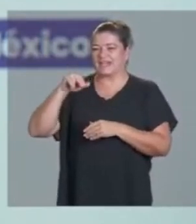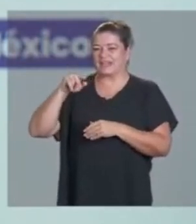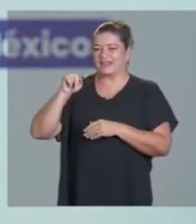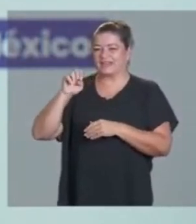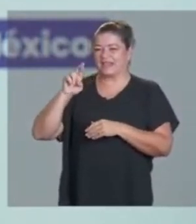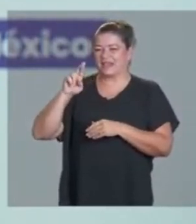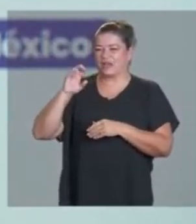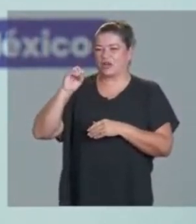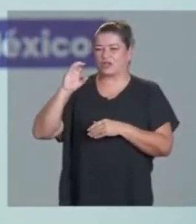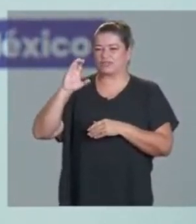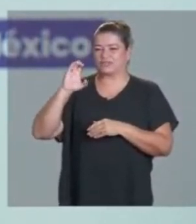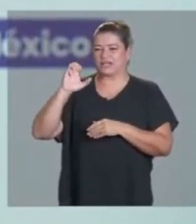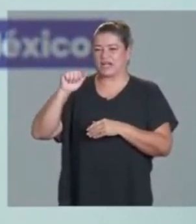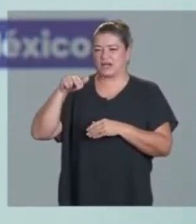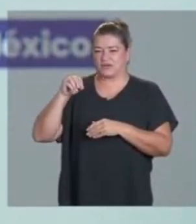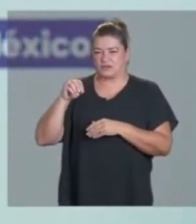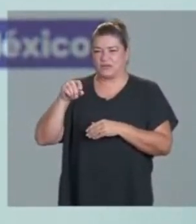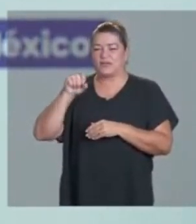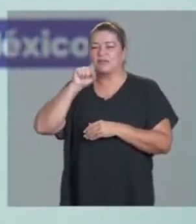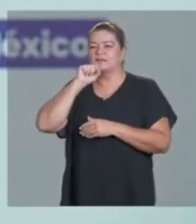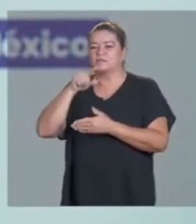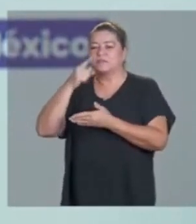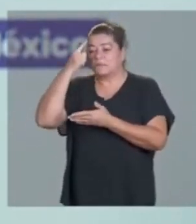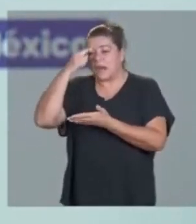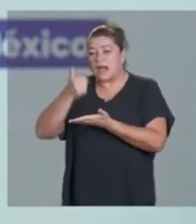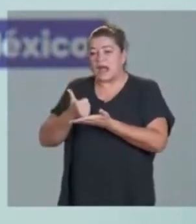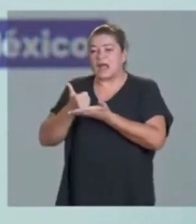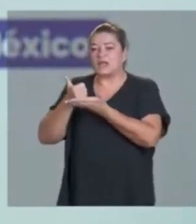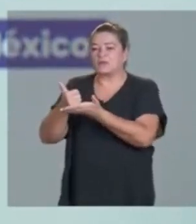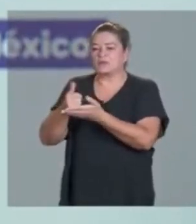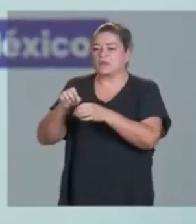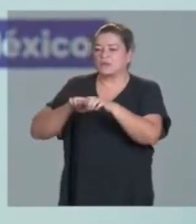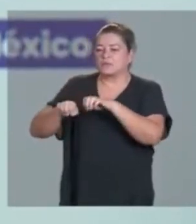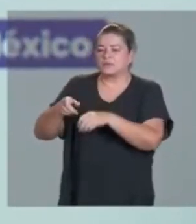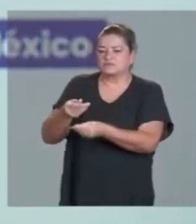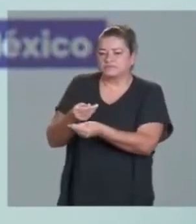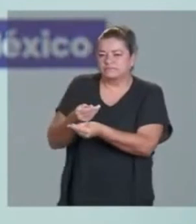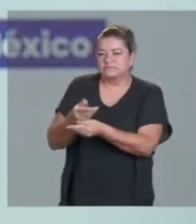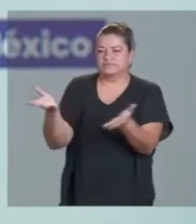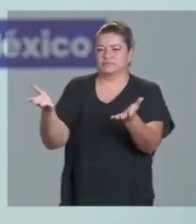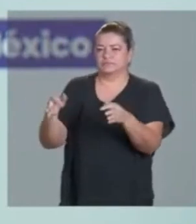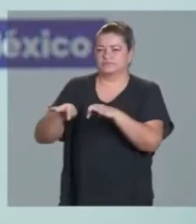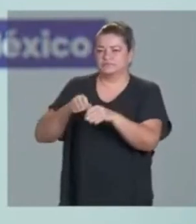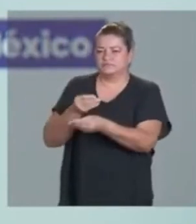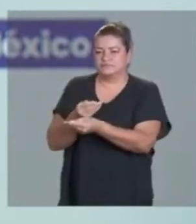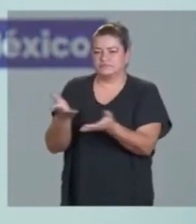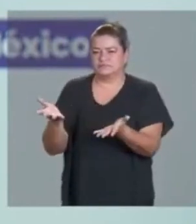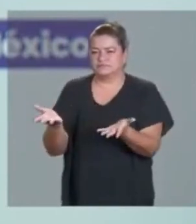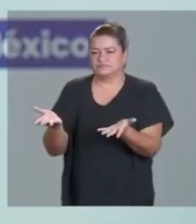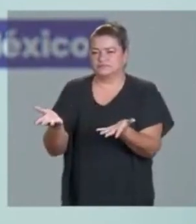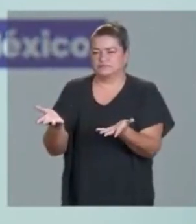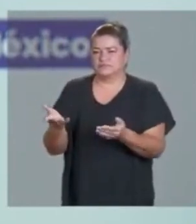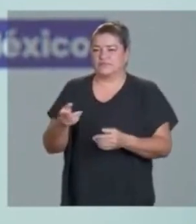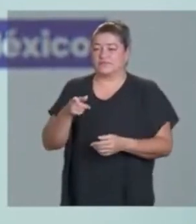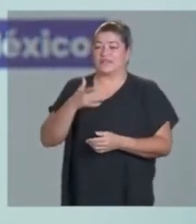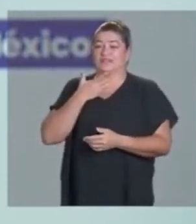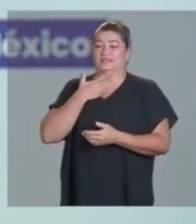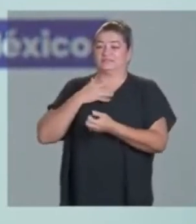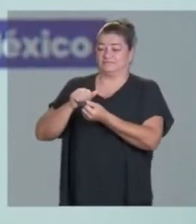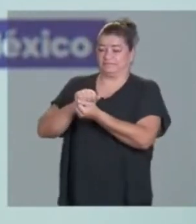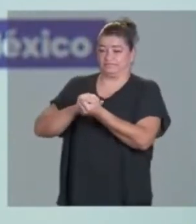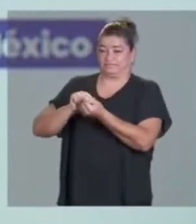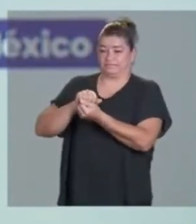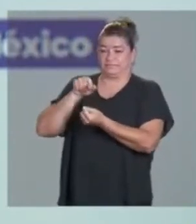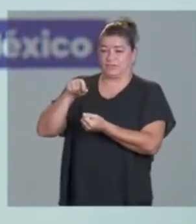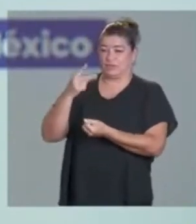dado muchos empleos. La refinería Dos Bocas, que por primera vez va a permitir, junto con la repotenciación de las refinerías y la compra